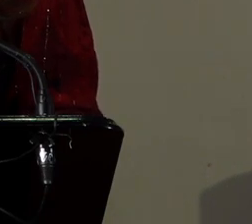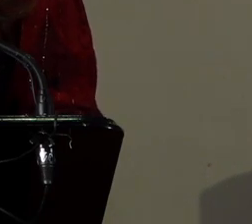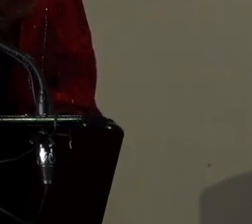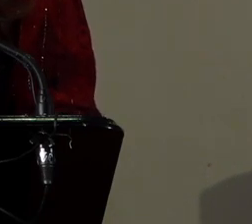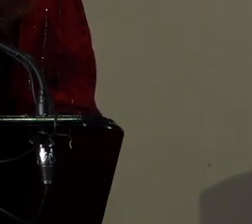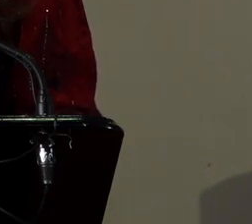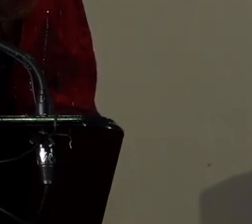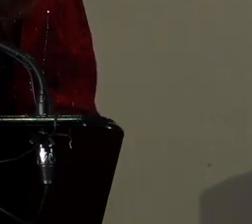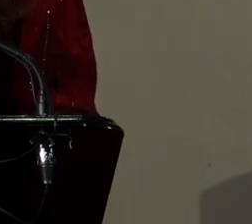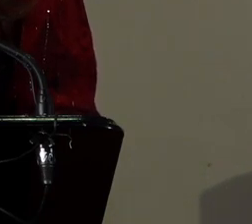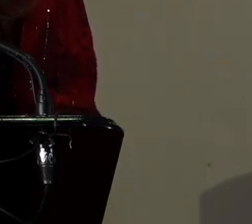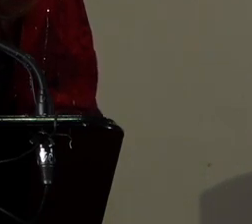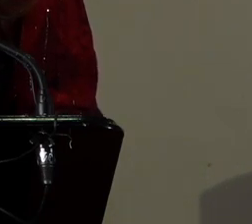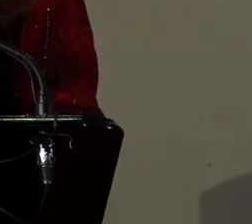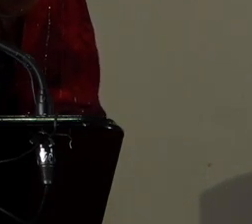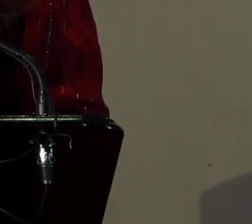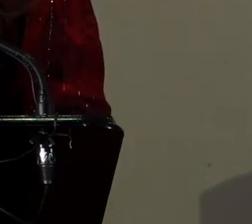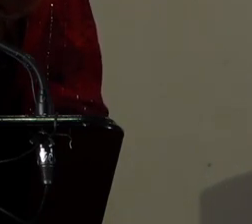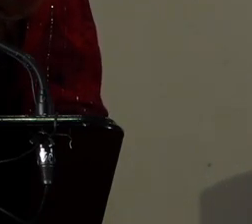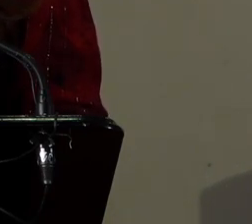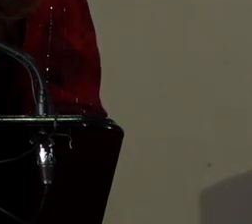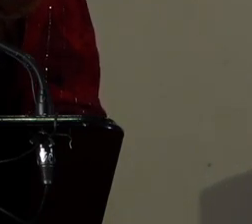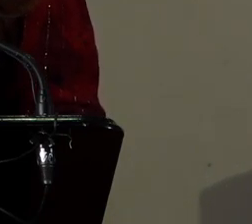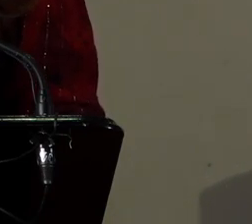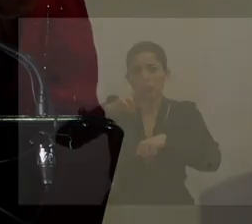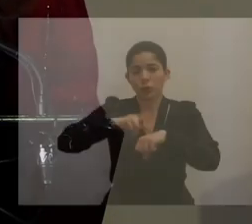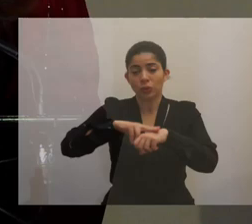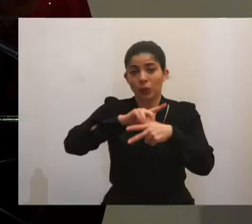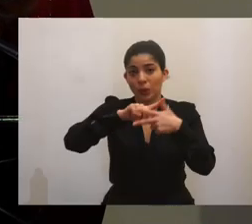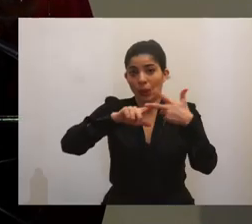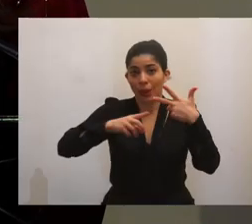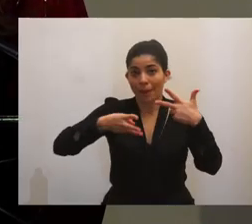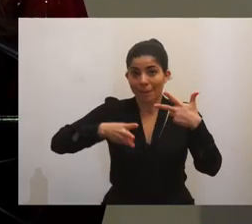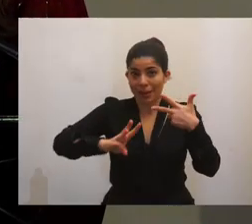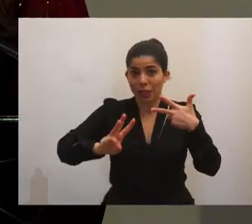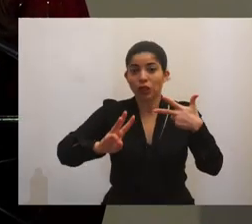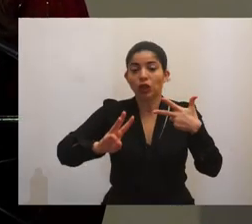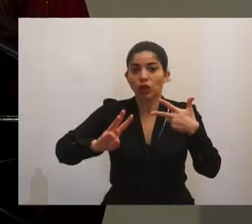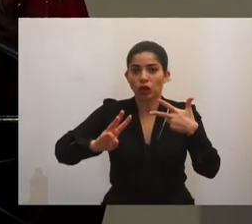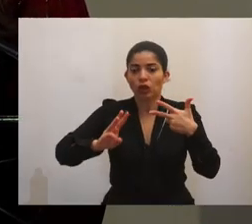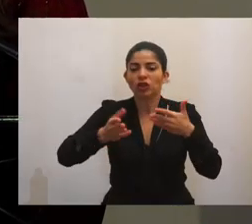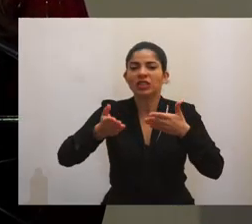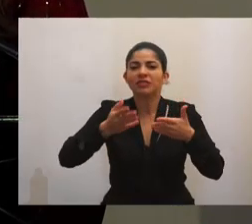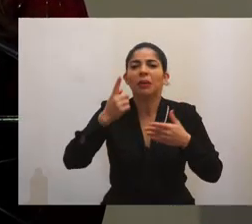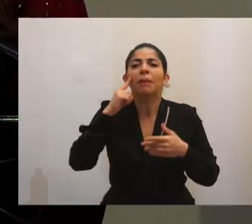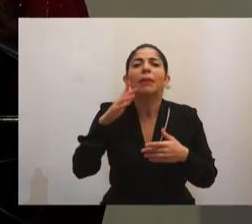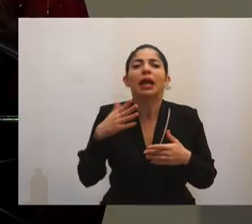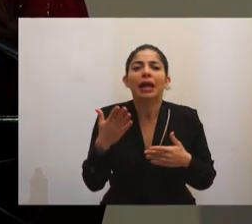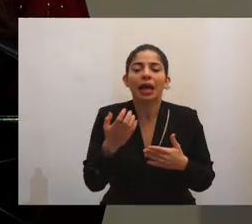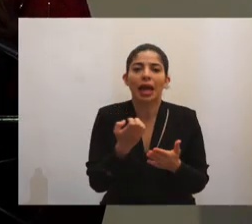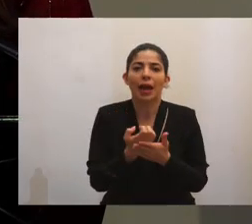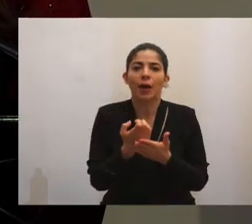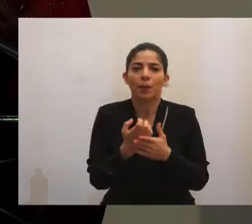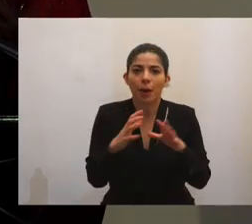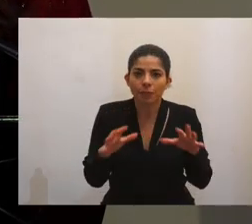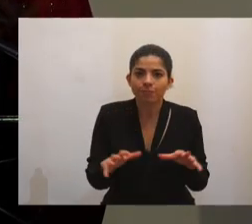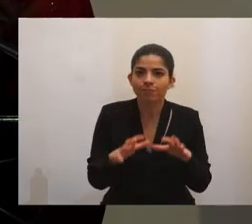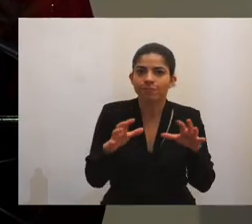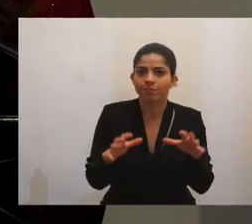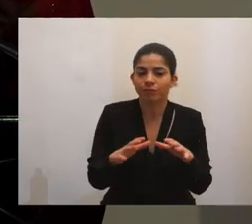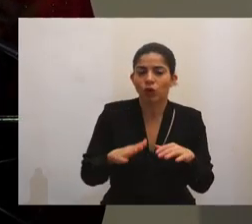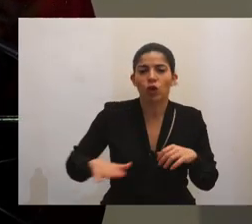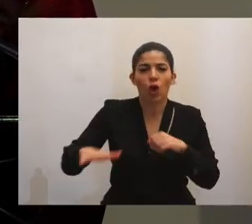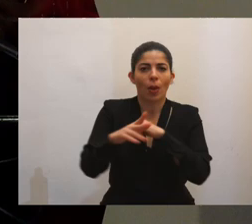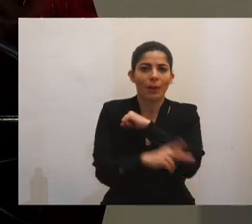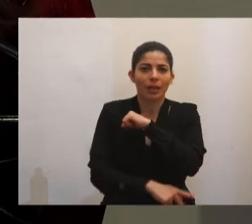biodiversidad en todo el territorio nacional. Estos tres mecanismos servirán para reactivar la economía en todo el